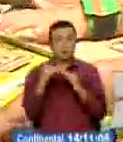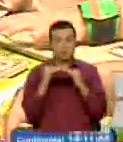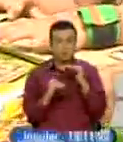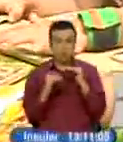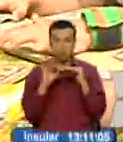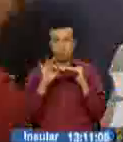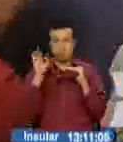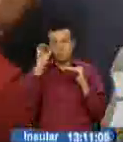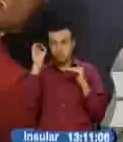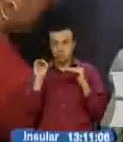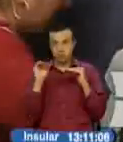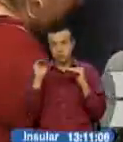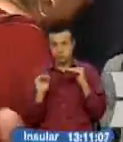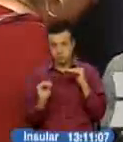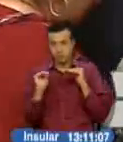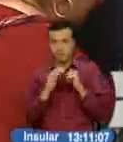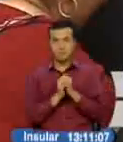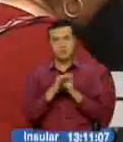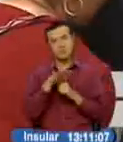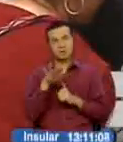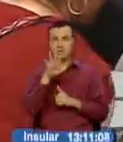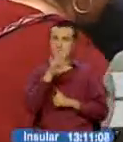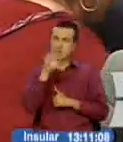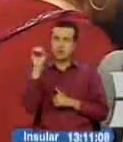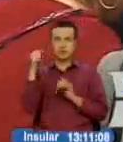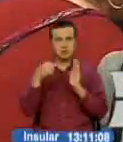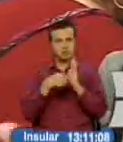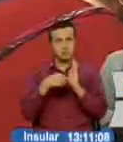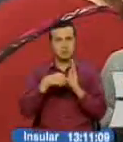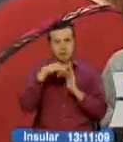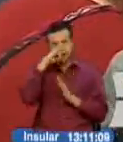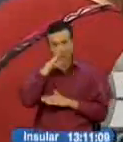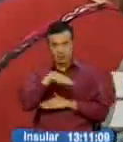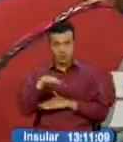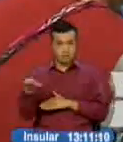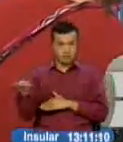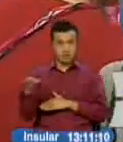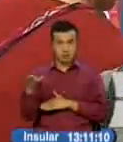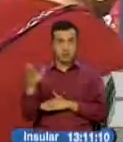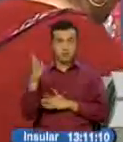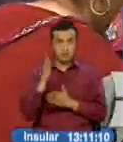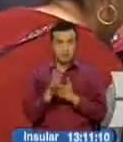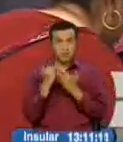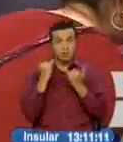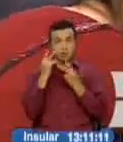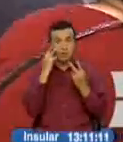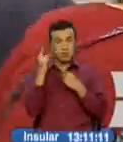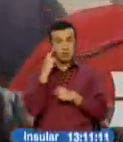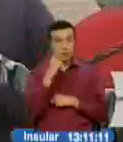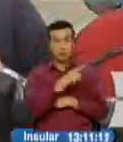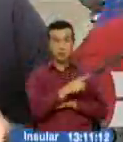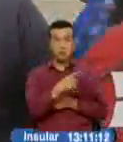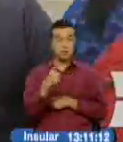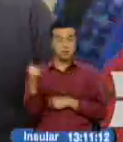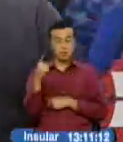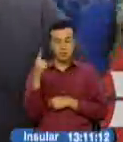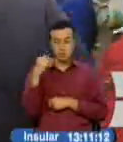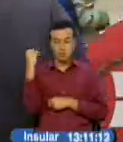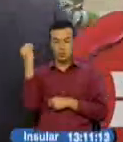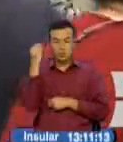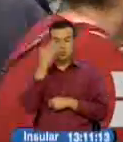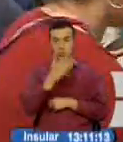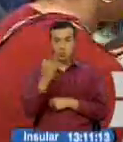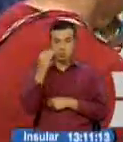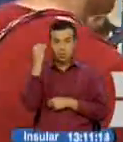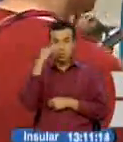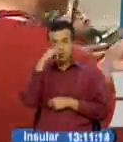del 9%. Casi 500.000 niños salieron de trabajo infantil y ahora vemos que están esta juventud,